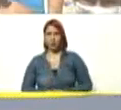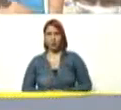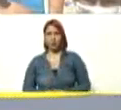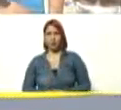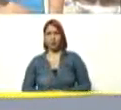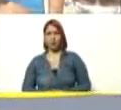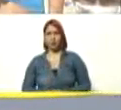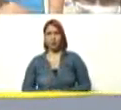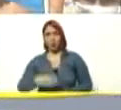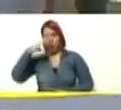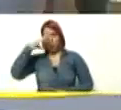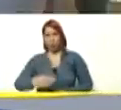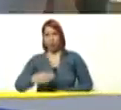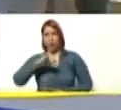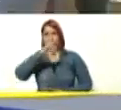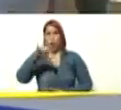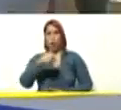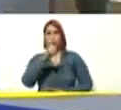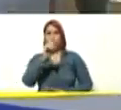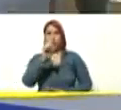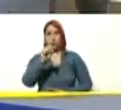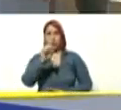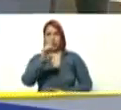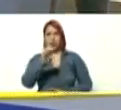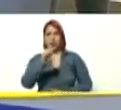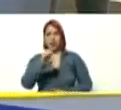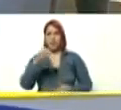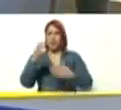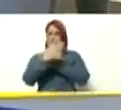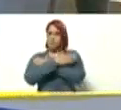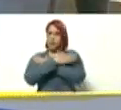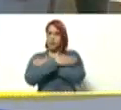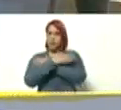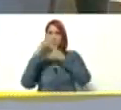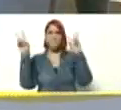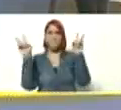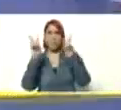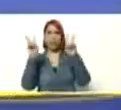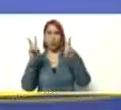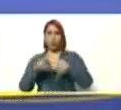José Manuel Suárez. Felicidades por tu victoria, Suárez.